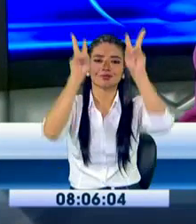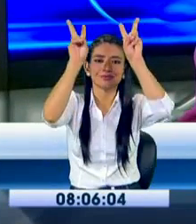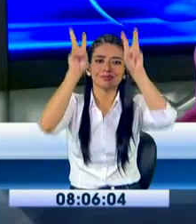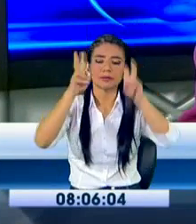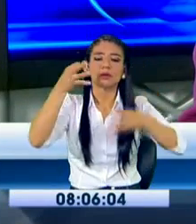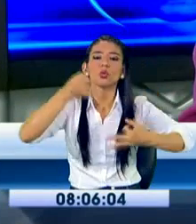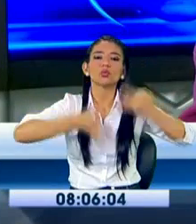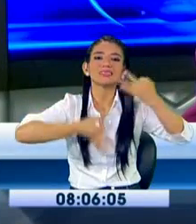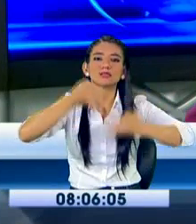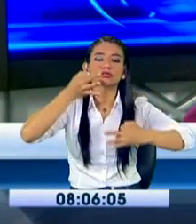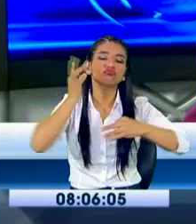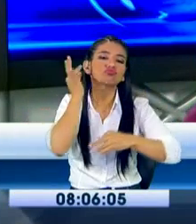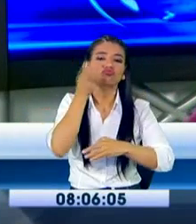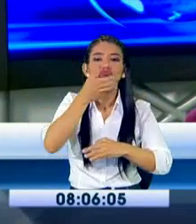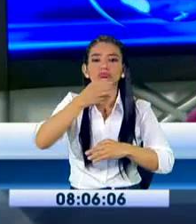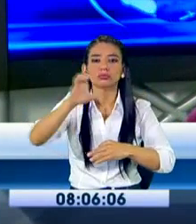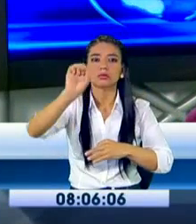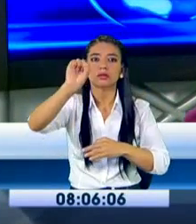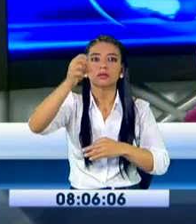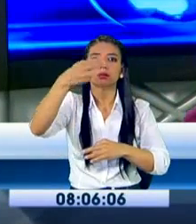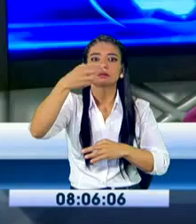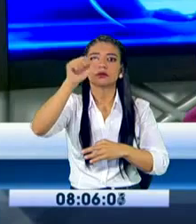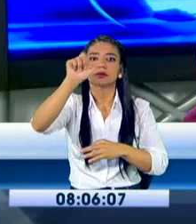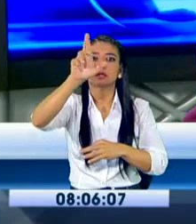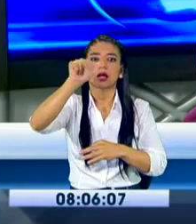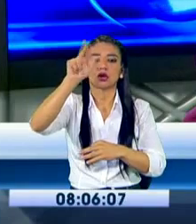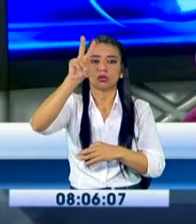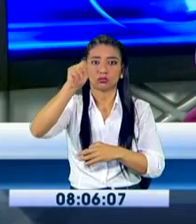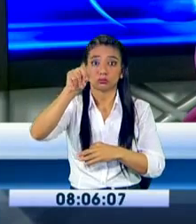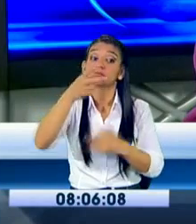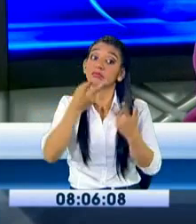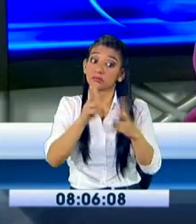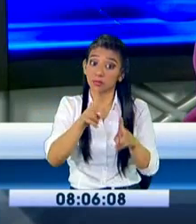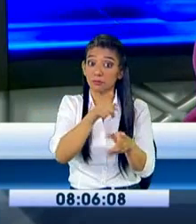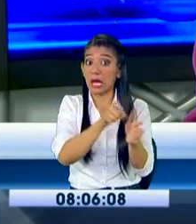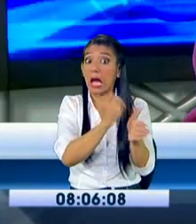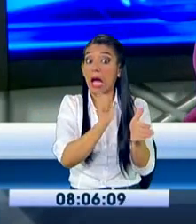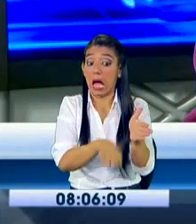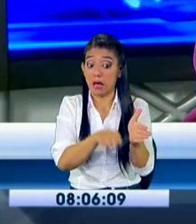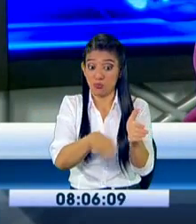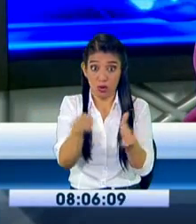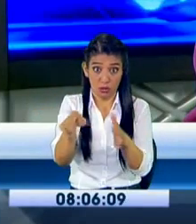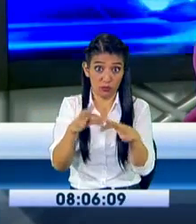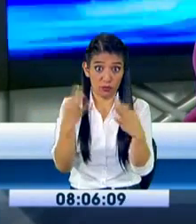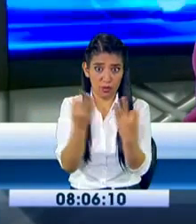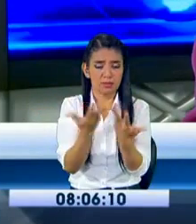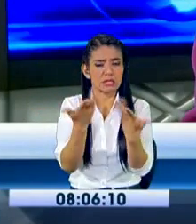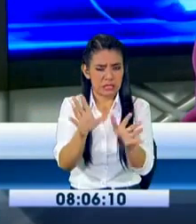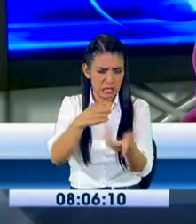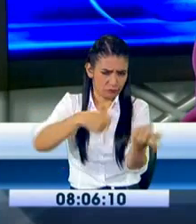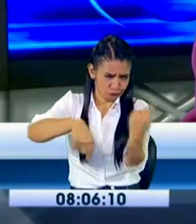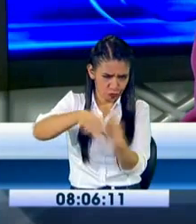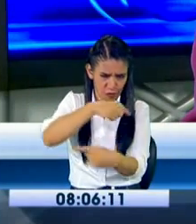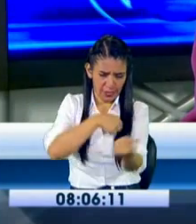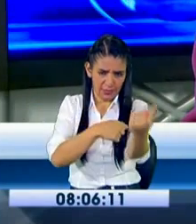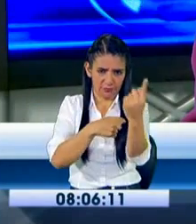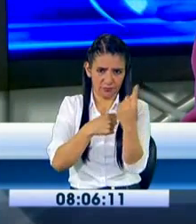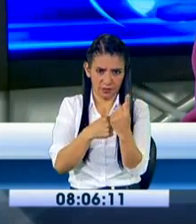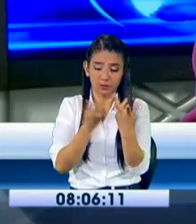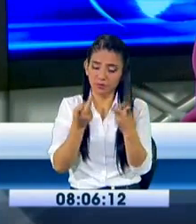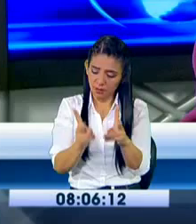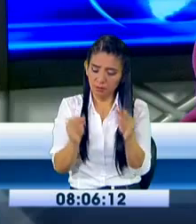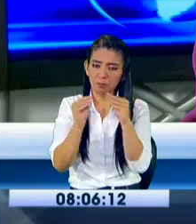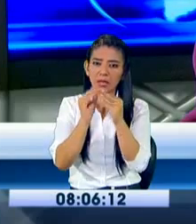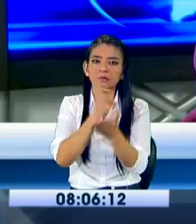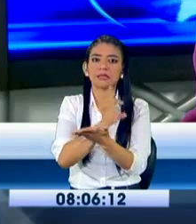Sharon. Este día lunes se reanudó la audiencia de juzgamiento en contra de Giovanni L. por el delito de femicidio. Hasta la Corte de